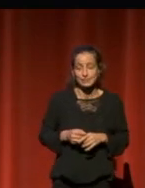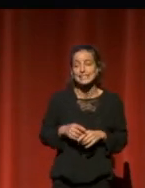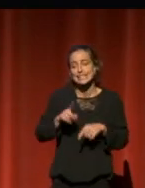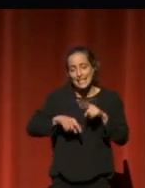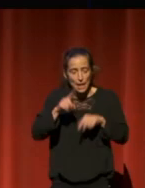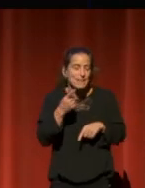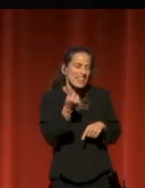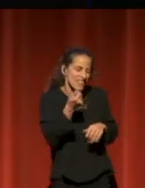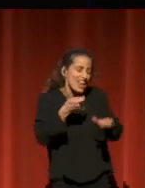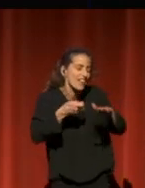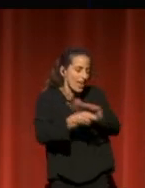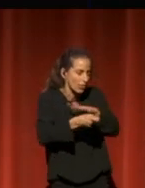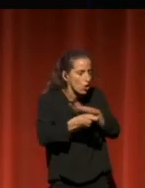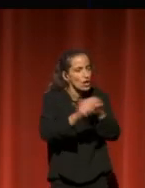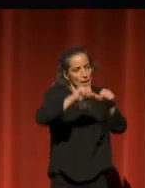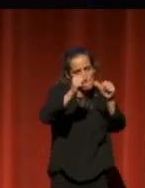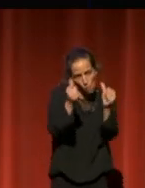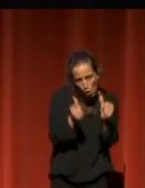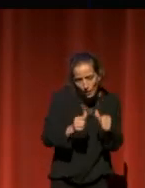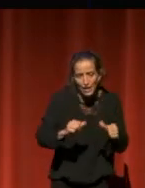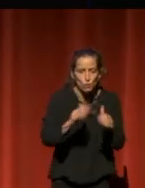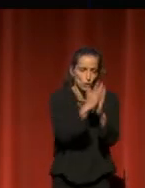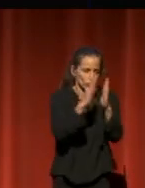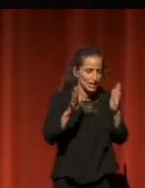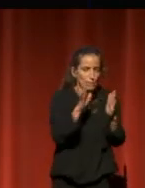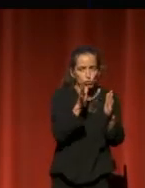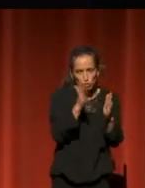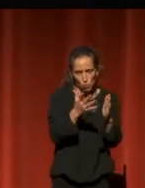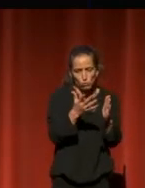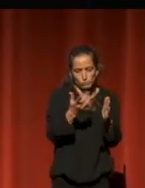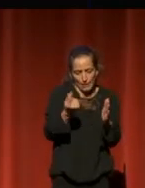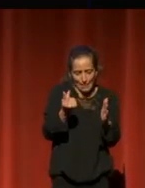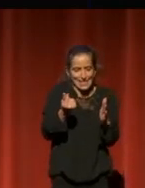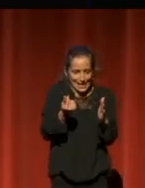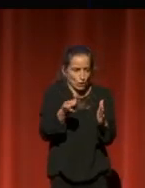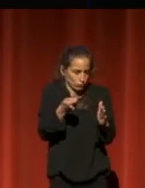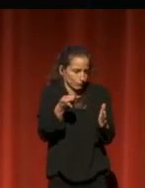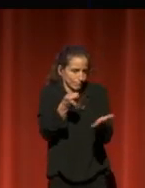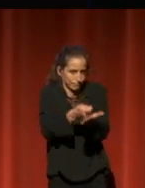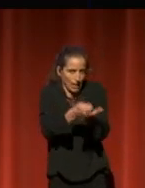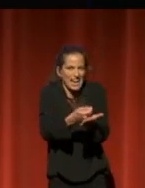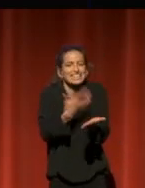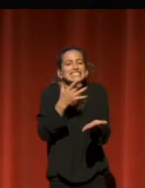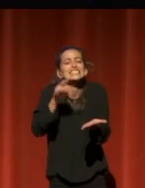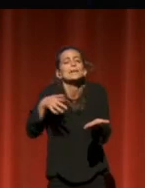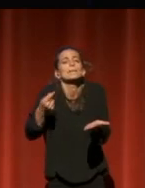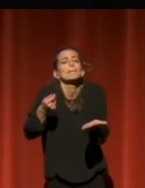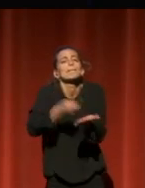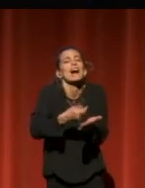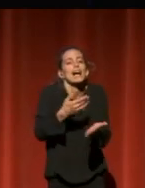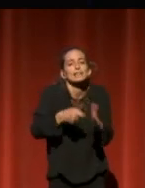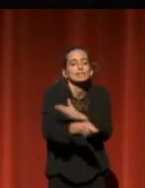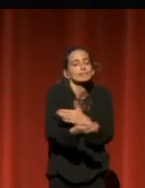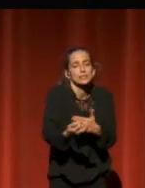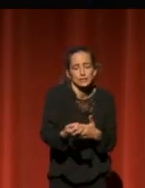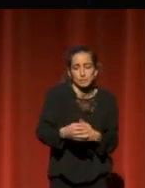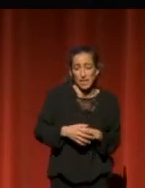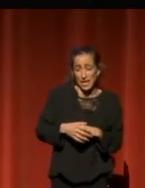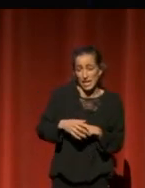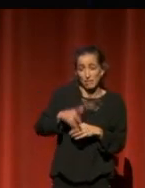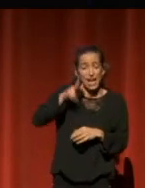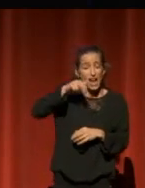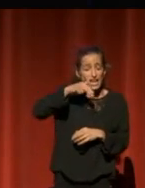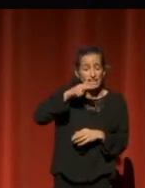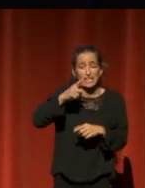O sea, establecer un modelo de biblioteca que vale un dinero que obliguen, y quién tiene que pagar eso. Exacto. La media de inversión por habitante en España